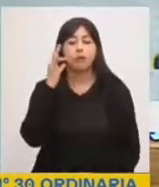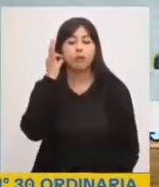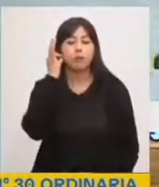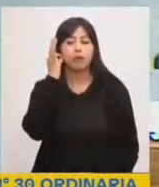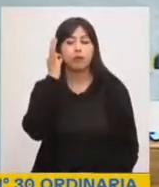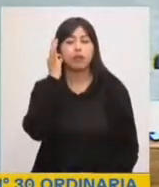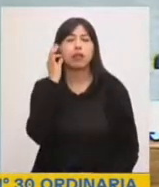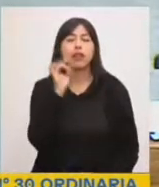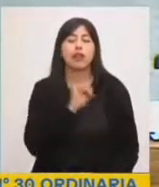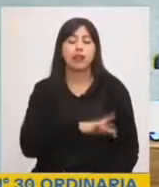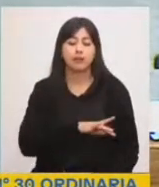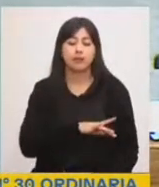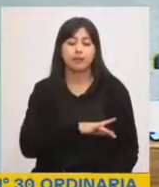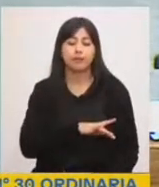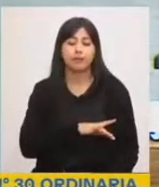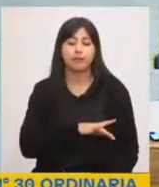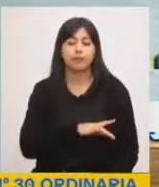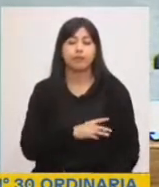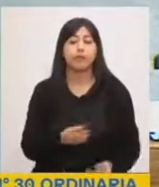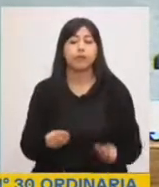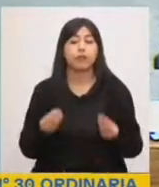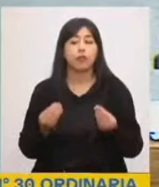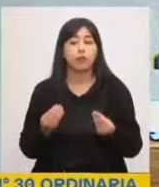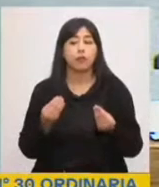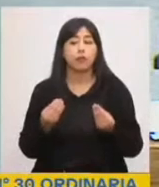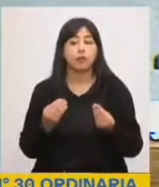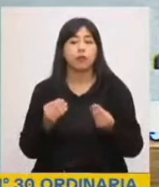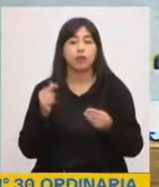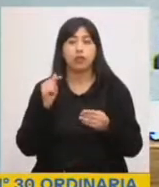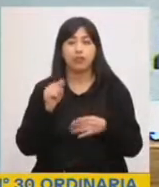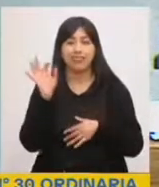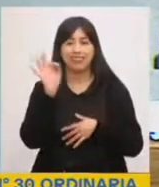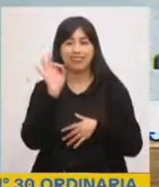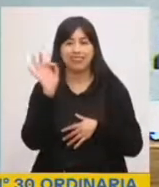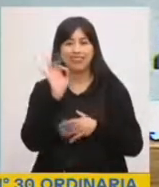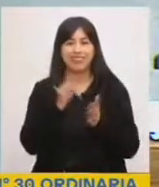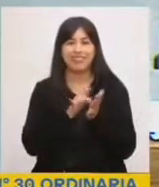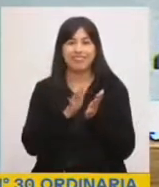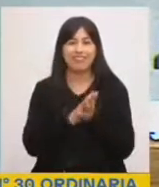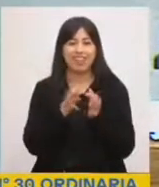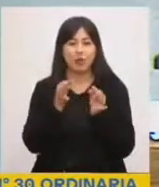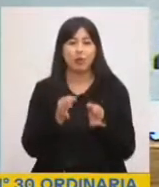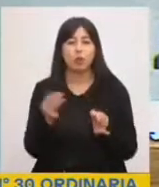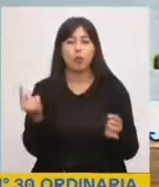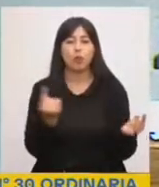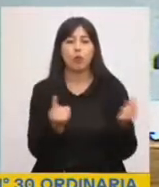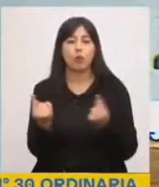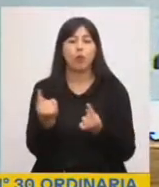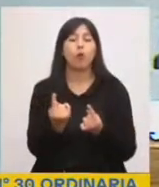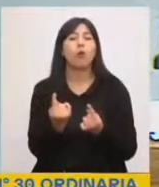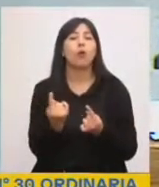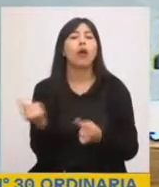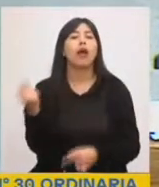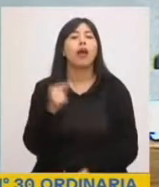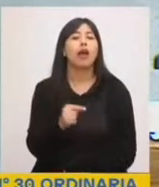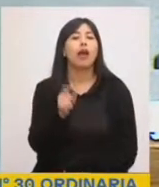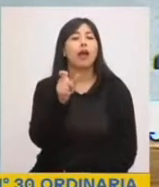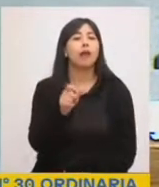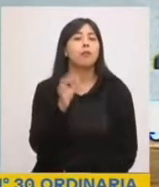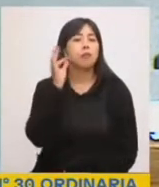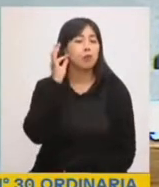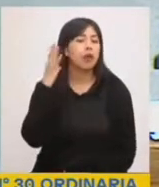nuestra patria. Qué bueno que coincida esta sesión y este homenaje con la presencia de la ministra del Interior, Carolina